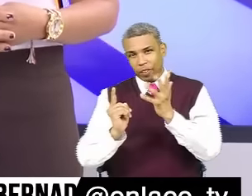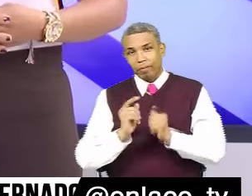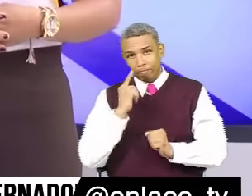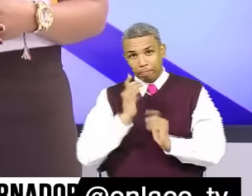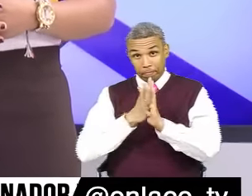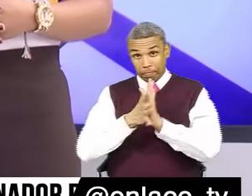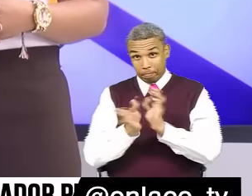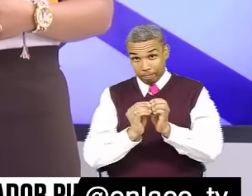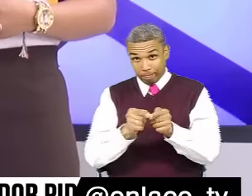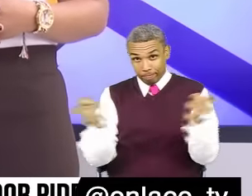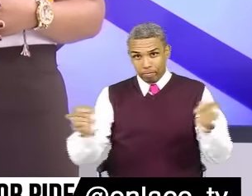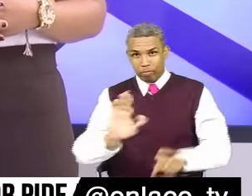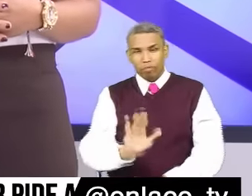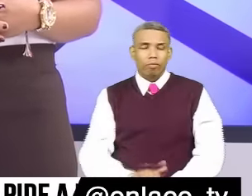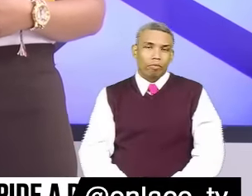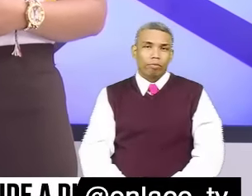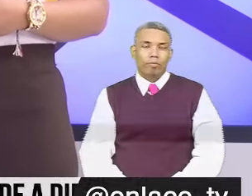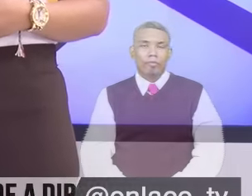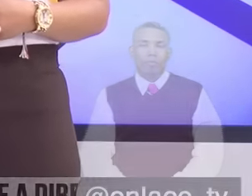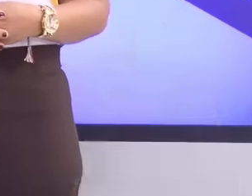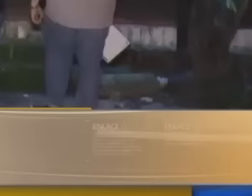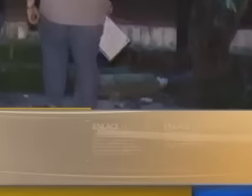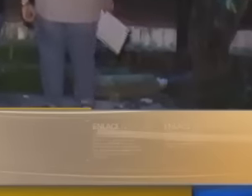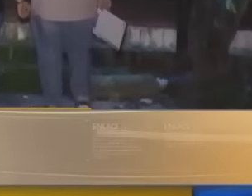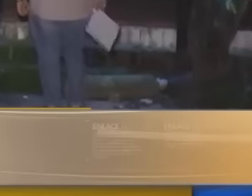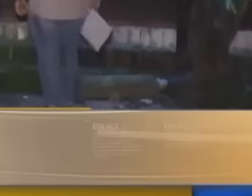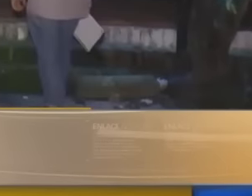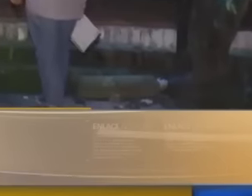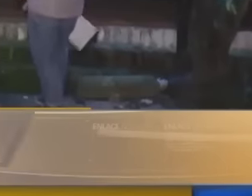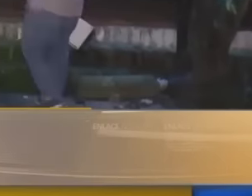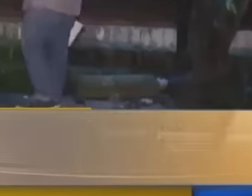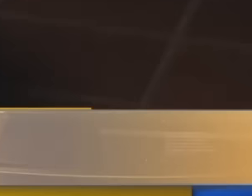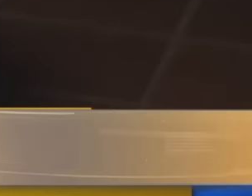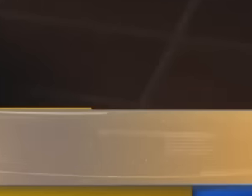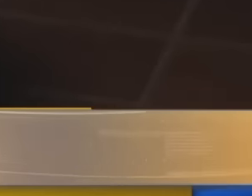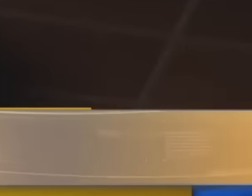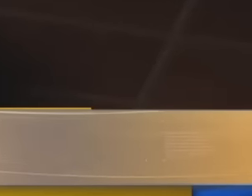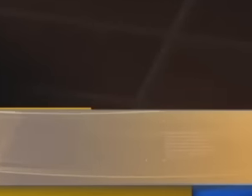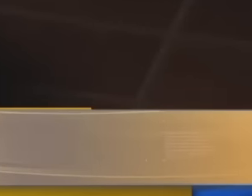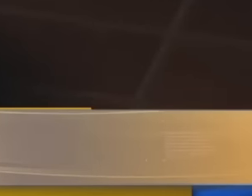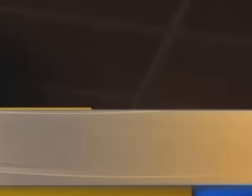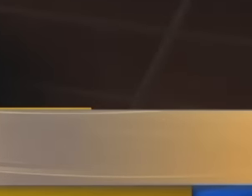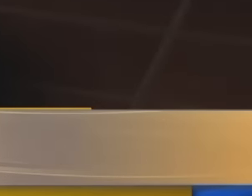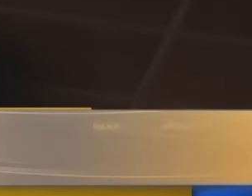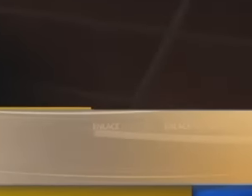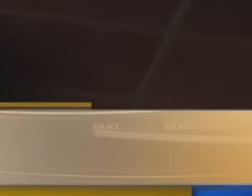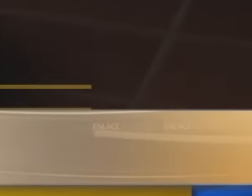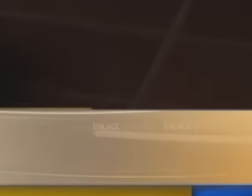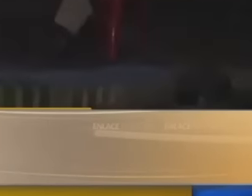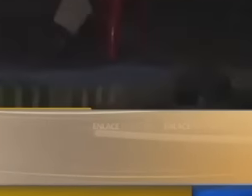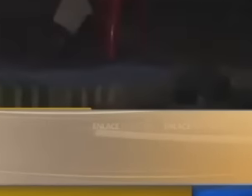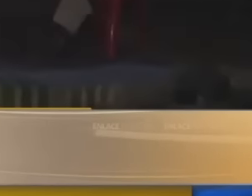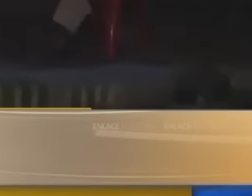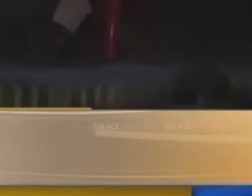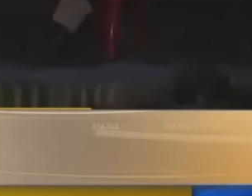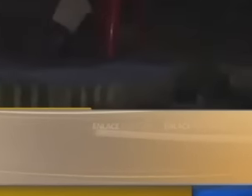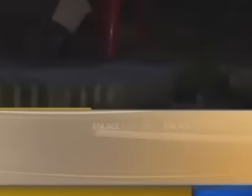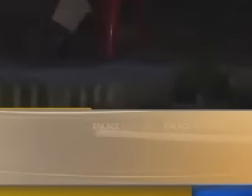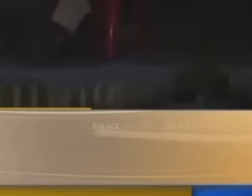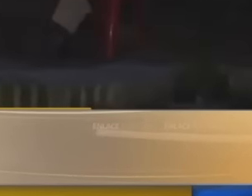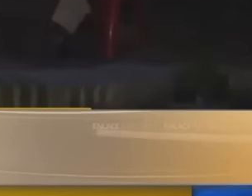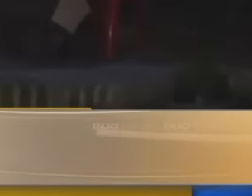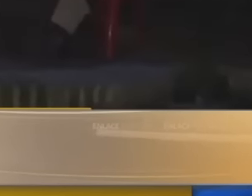que usted quiere ver. Bienvenidos. En establecimientos abiertos al público y en cumplimiento de órdenes de un juez de la República,